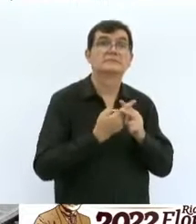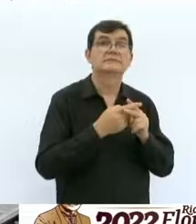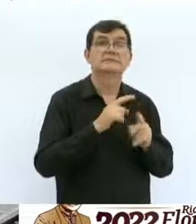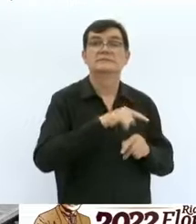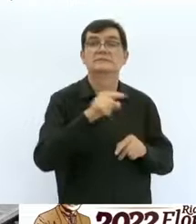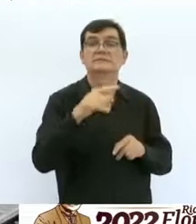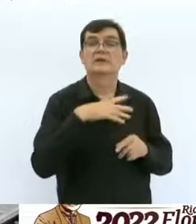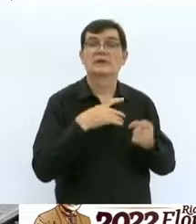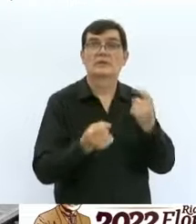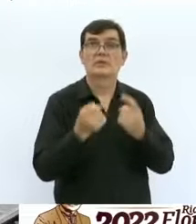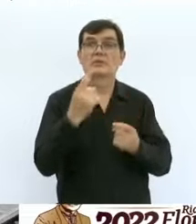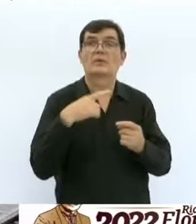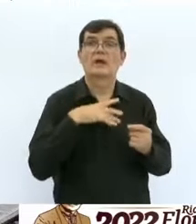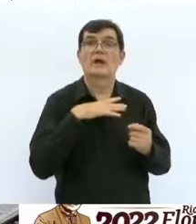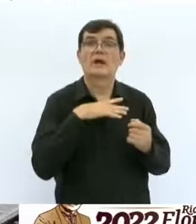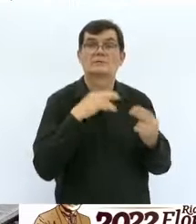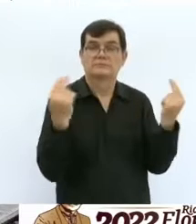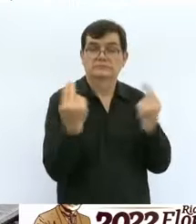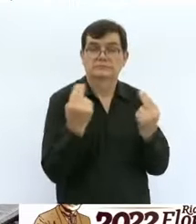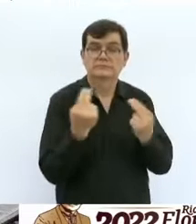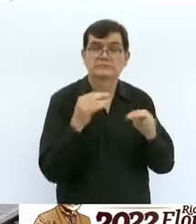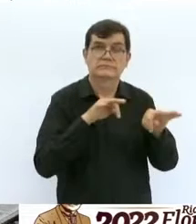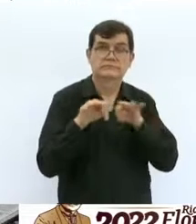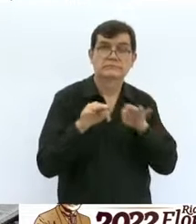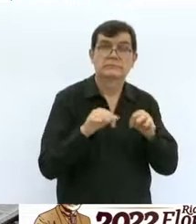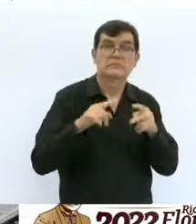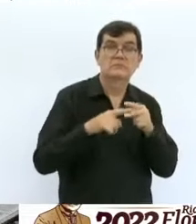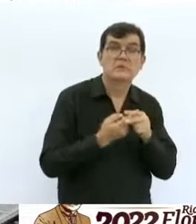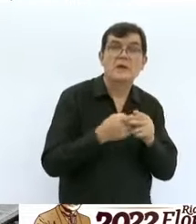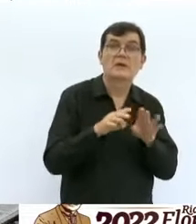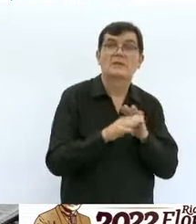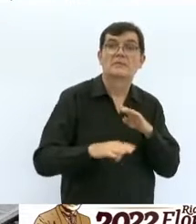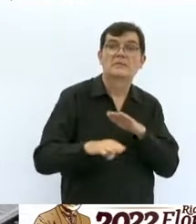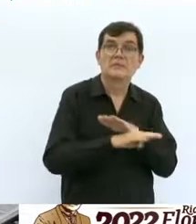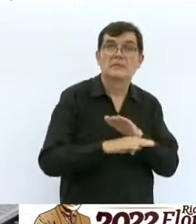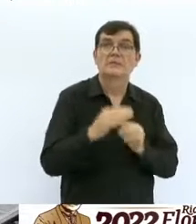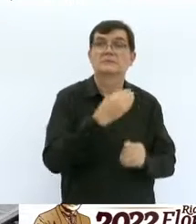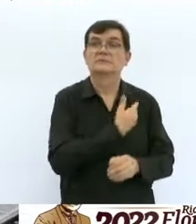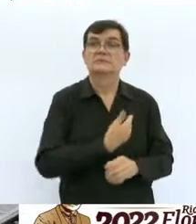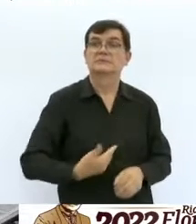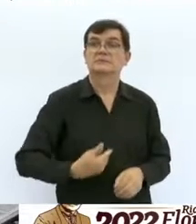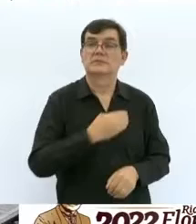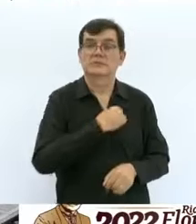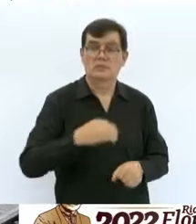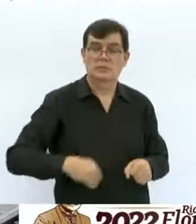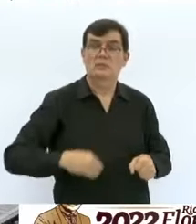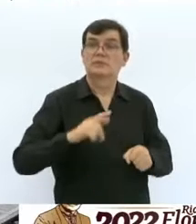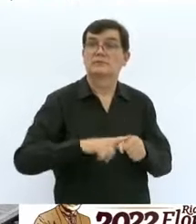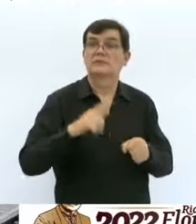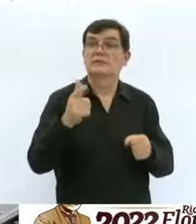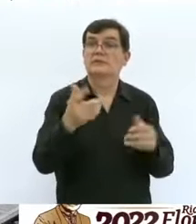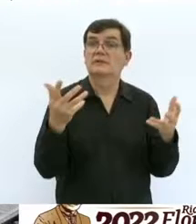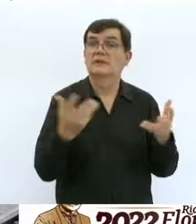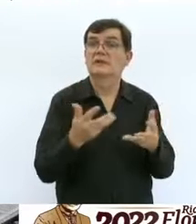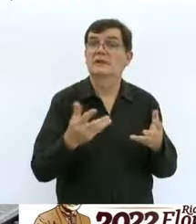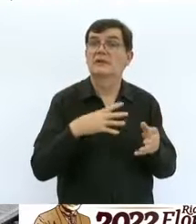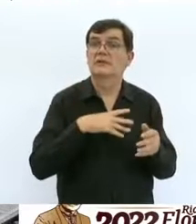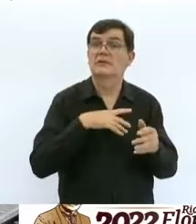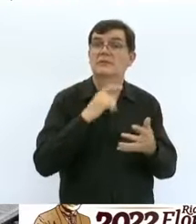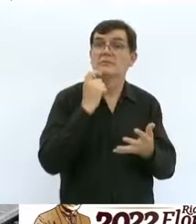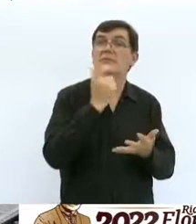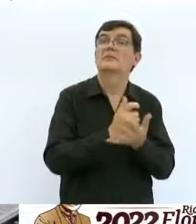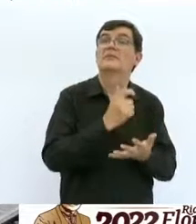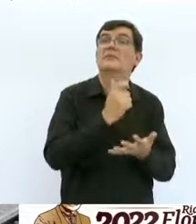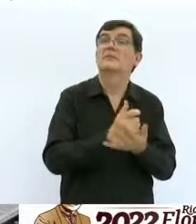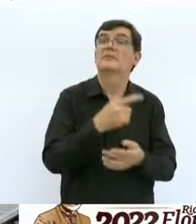algunos de ellos requirieron de trabajos iniciales que los presidentes municipales realizaron con su presupuesto propio